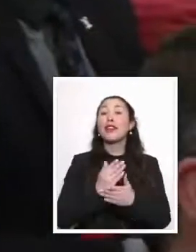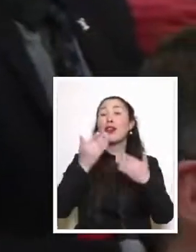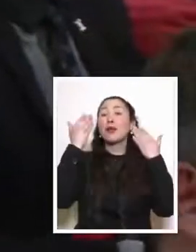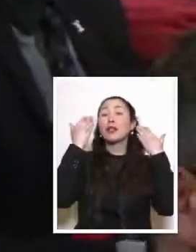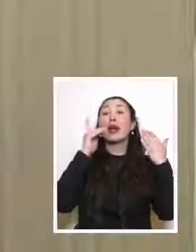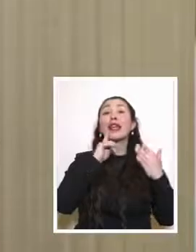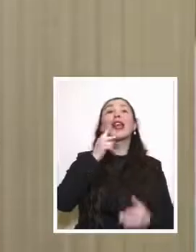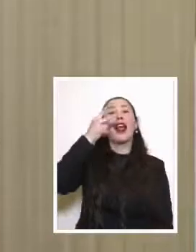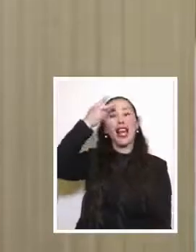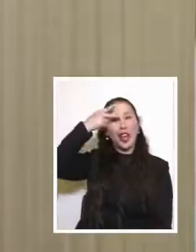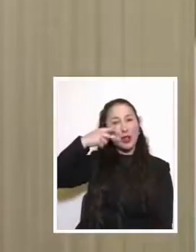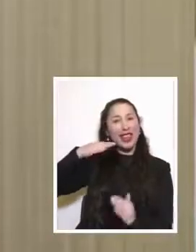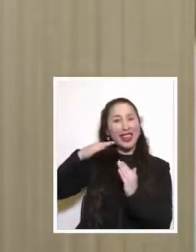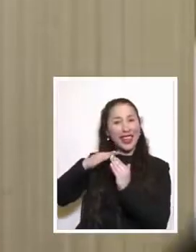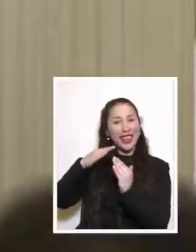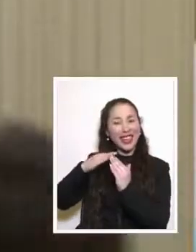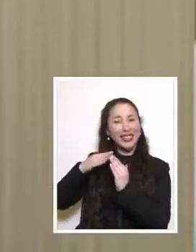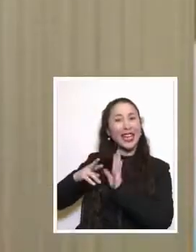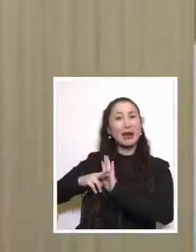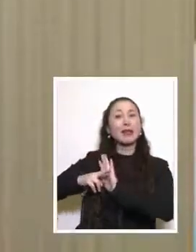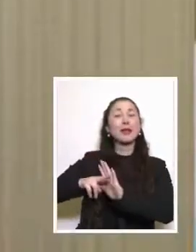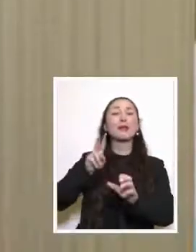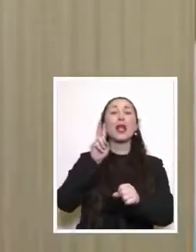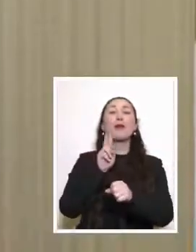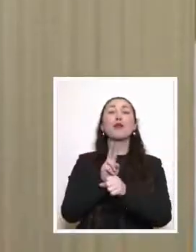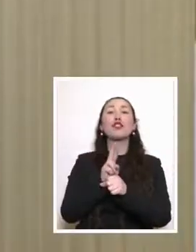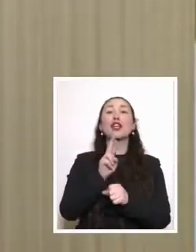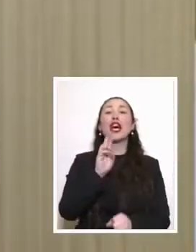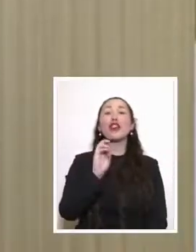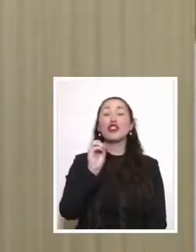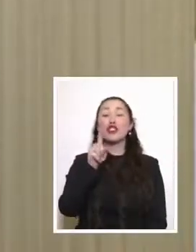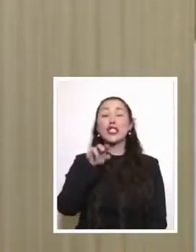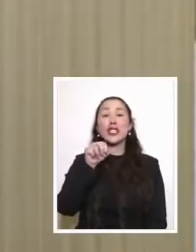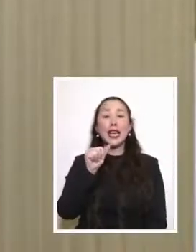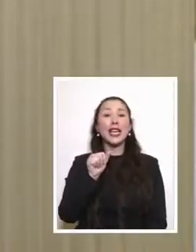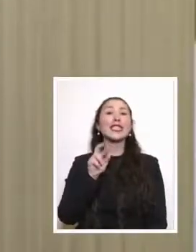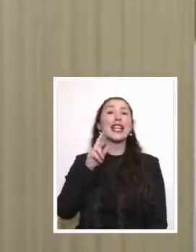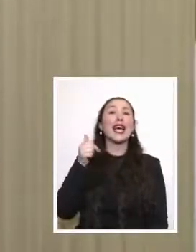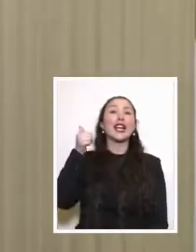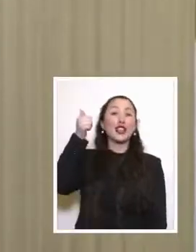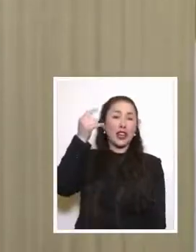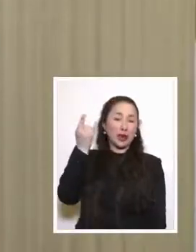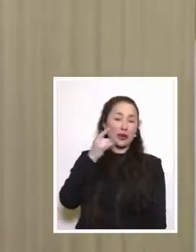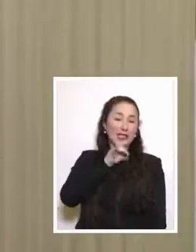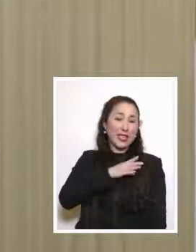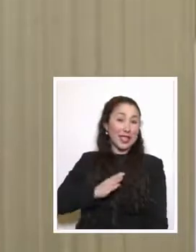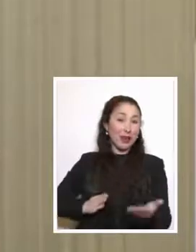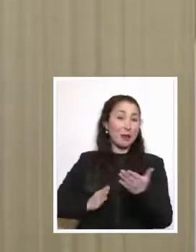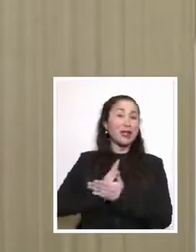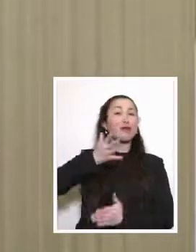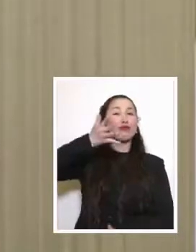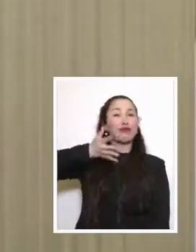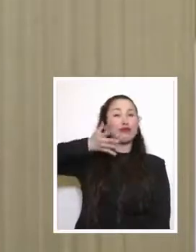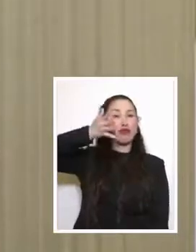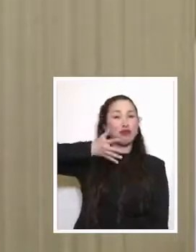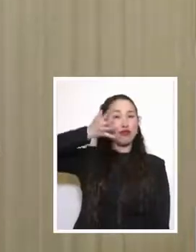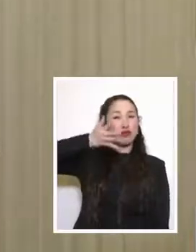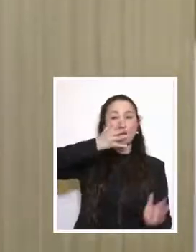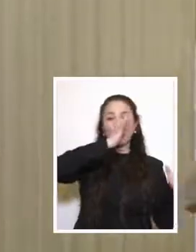dueña de casa. Quiero dejar con ustedes a la profesora Rosa Debes, rectora de la Universidad de Chile, que nos va a ofrecer unas palabras iniciales.